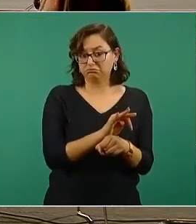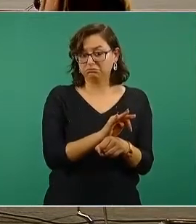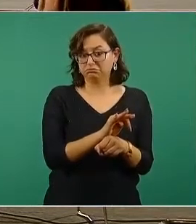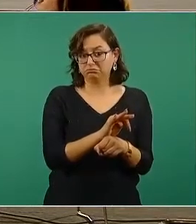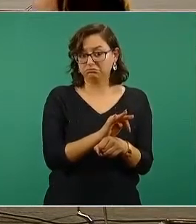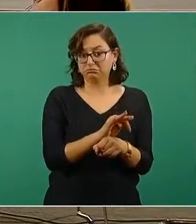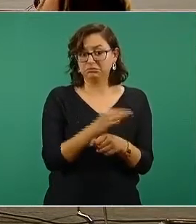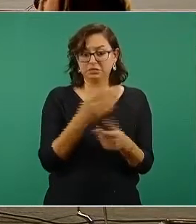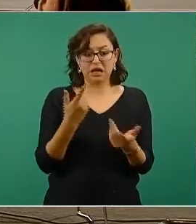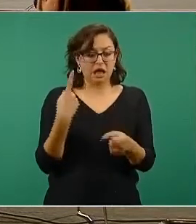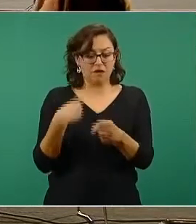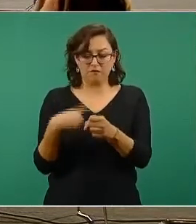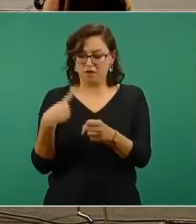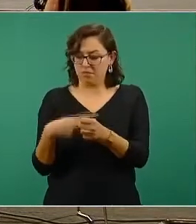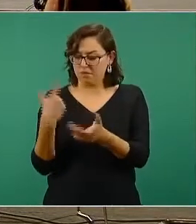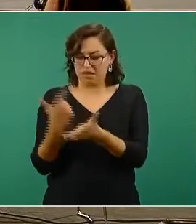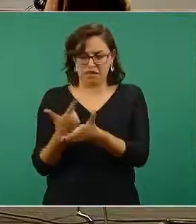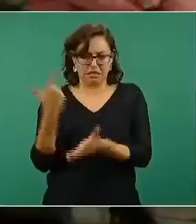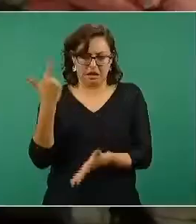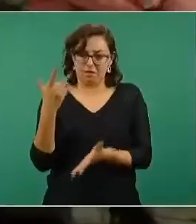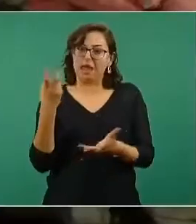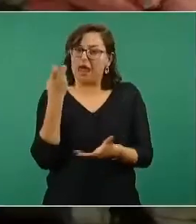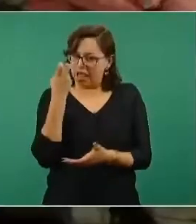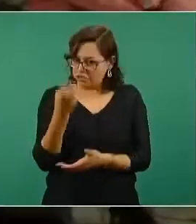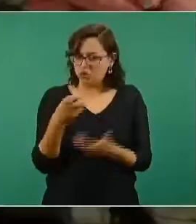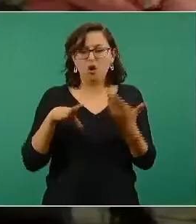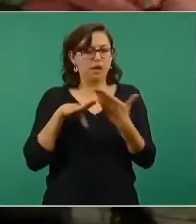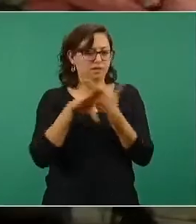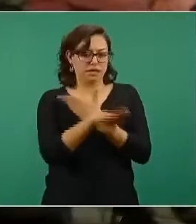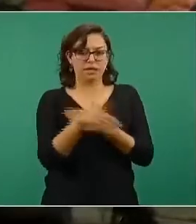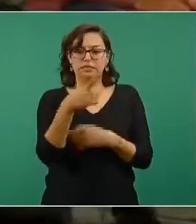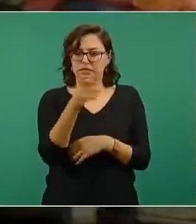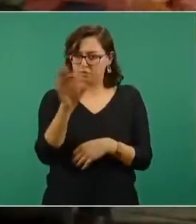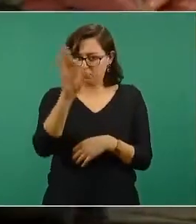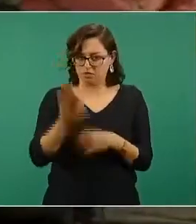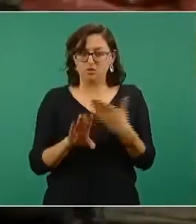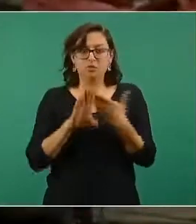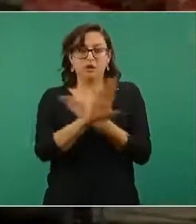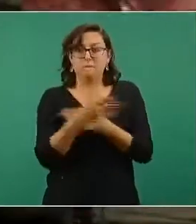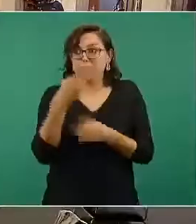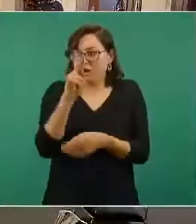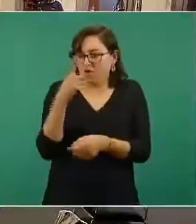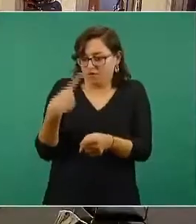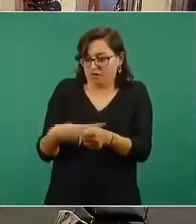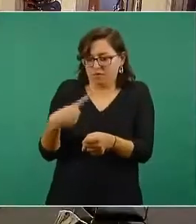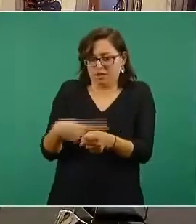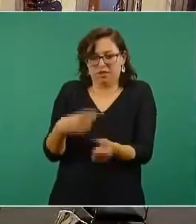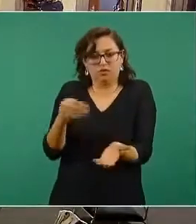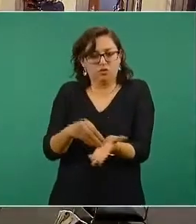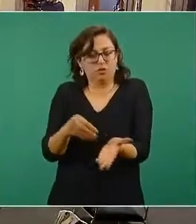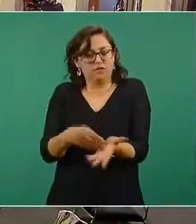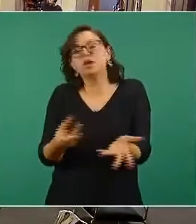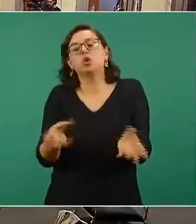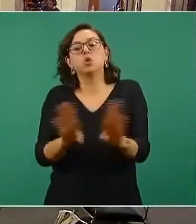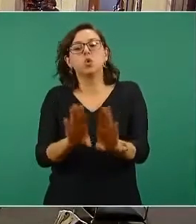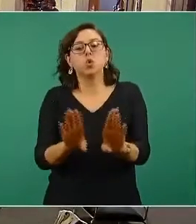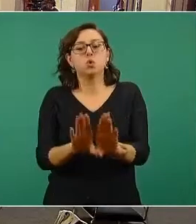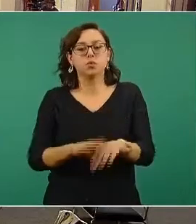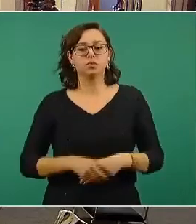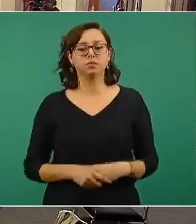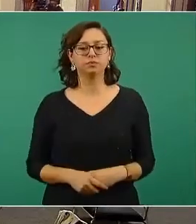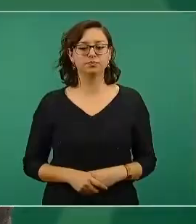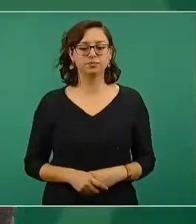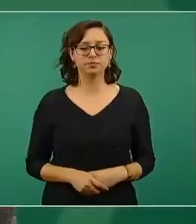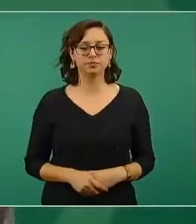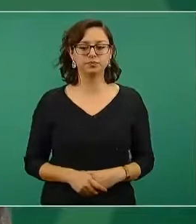enfermedad grave que te lleva al hospital y eventualmente pudieras perder la vida. Gracias. Digo, creo que es importante, uno, tener